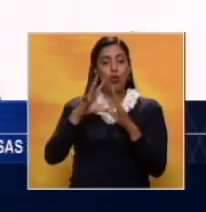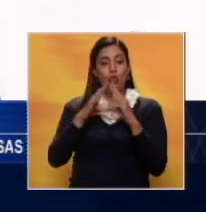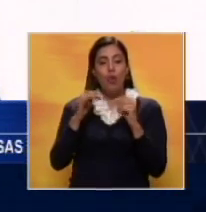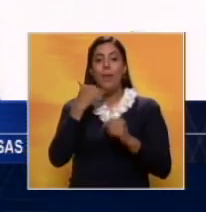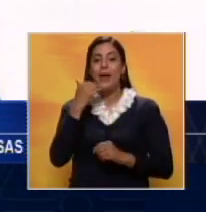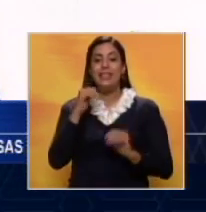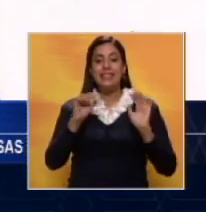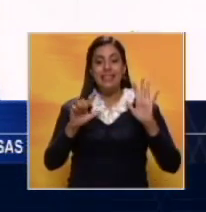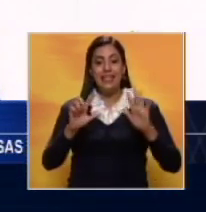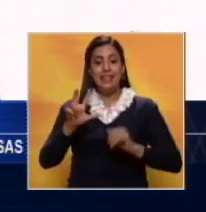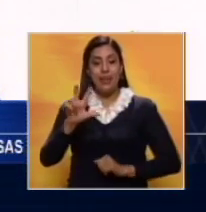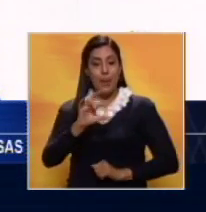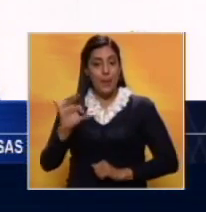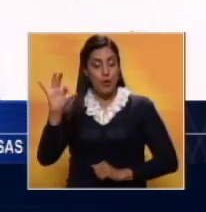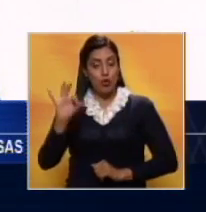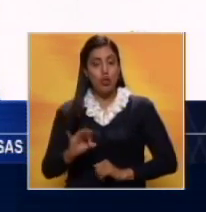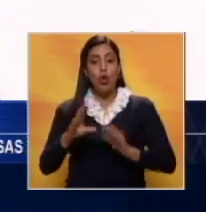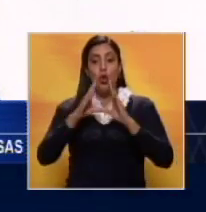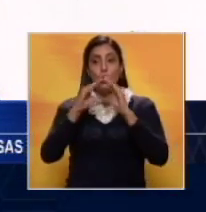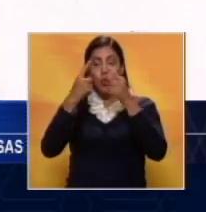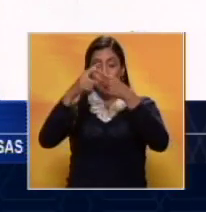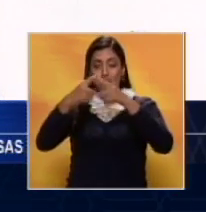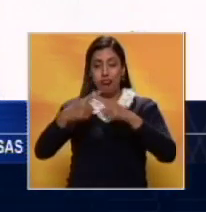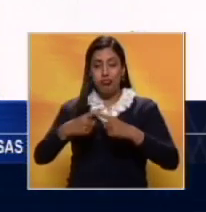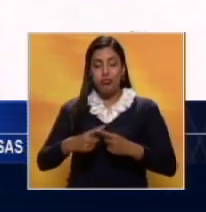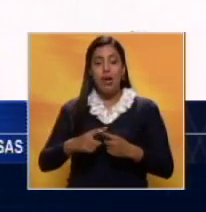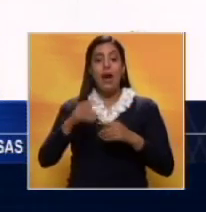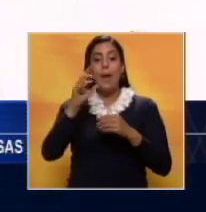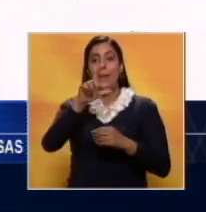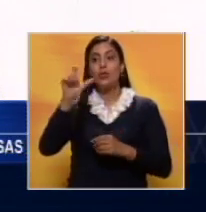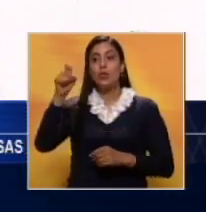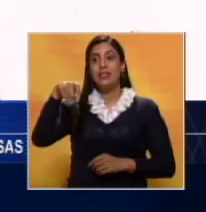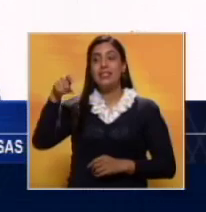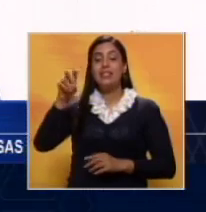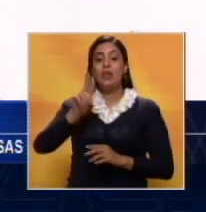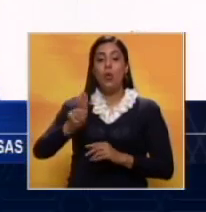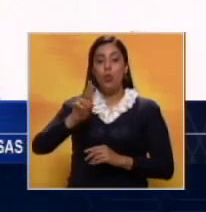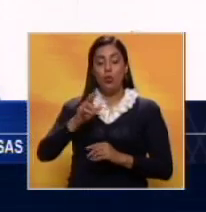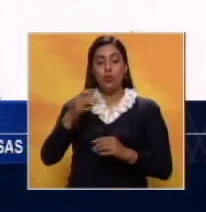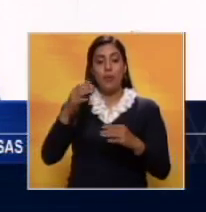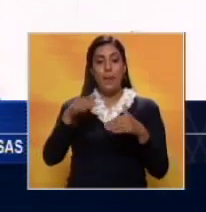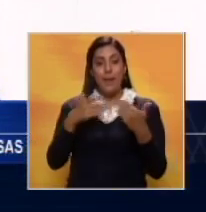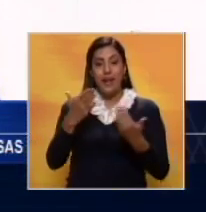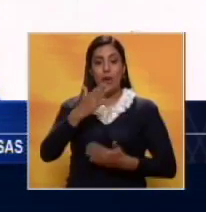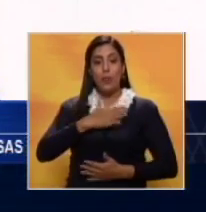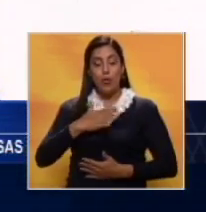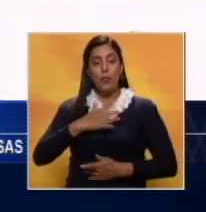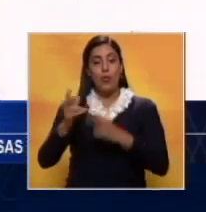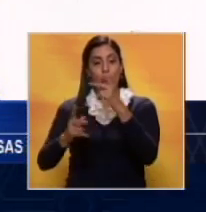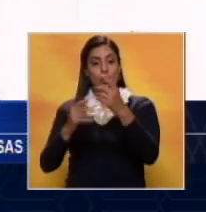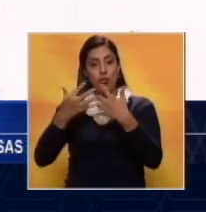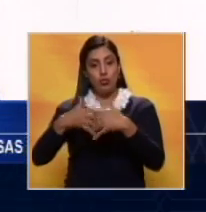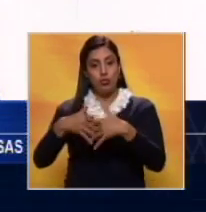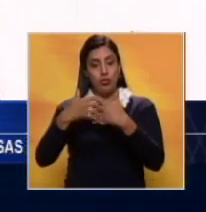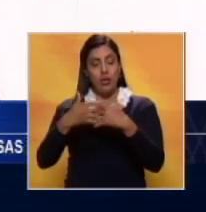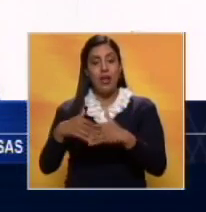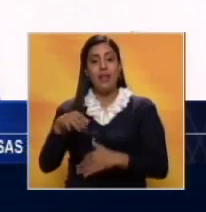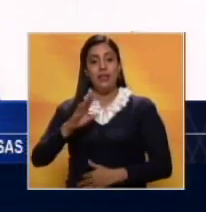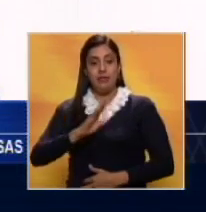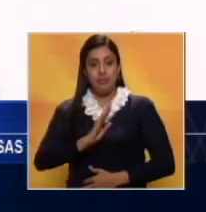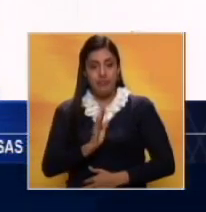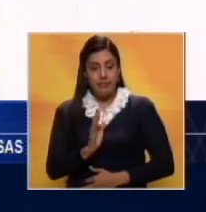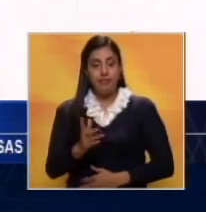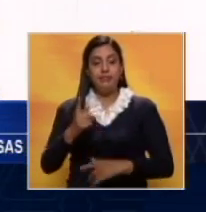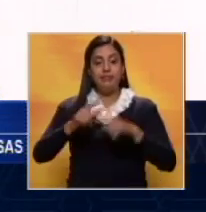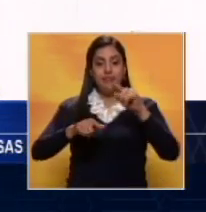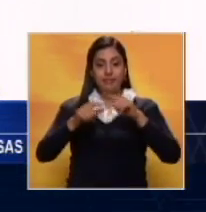un 73% del total de las divisas solicitadas por personas jurídicas para propiamente el proceso productivo, cuando tenemos